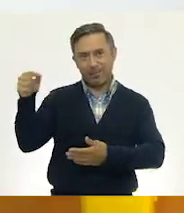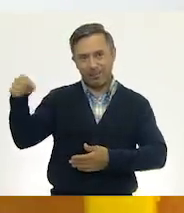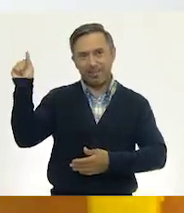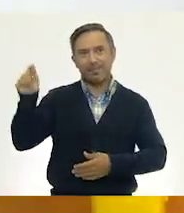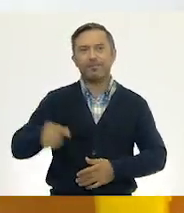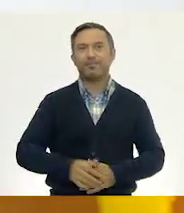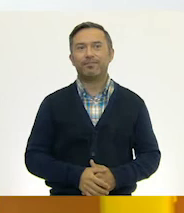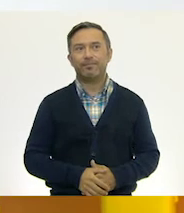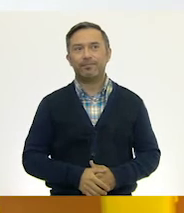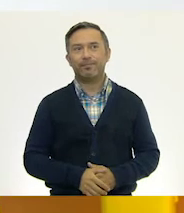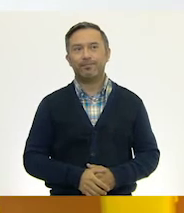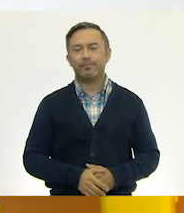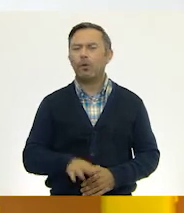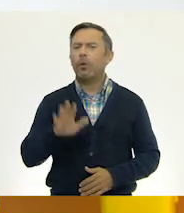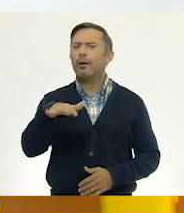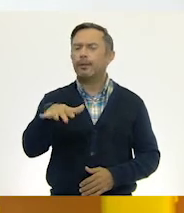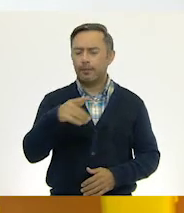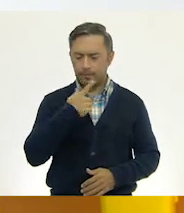Oye,